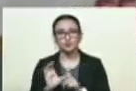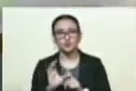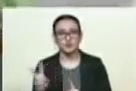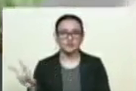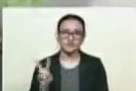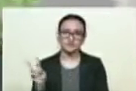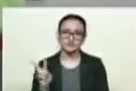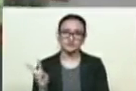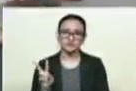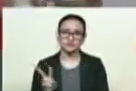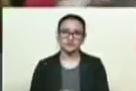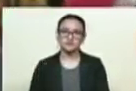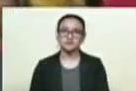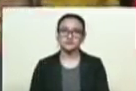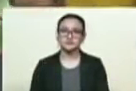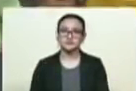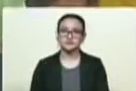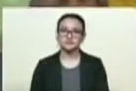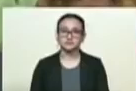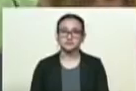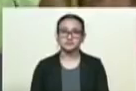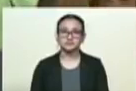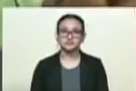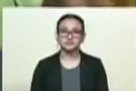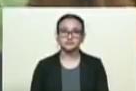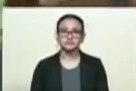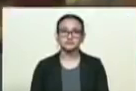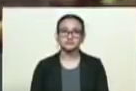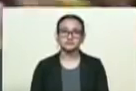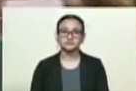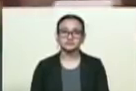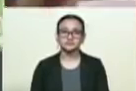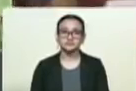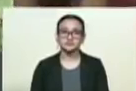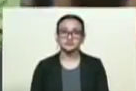Venezuela. Sí, lo son.